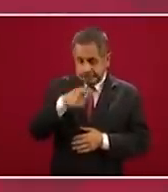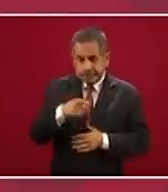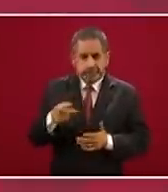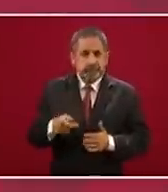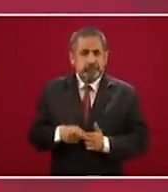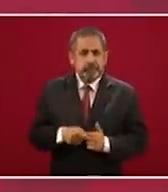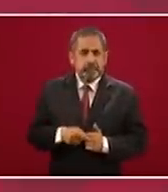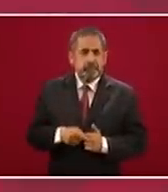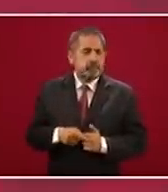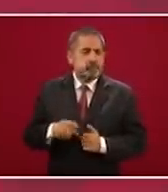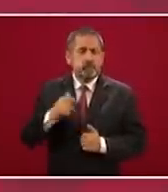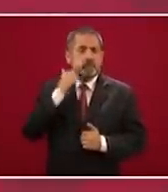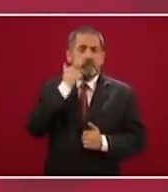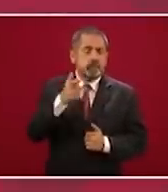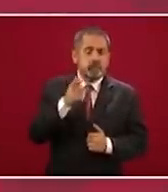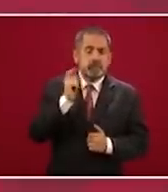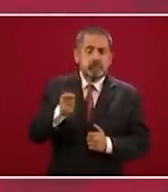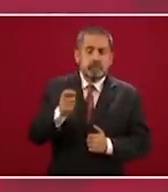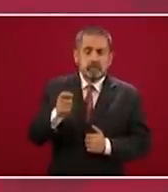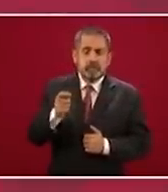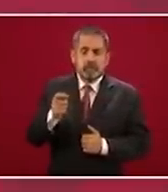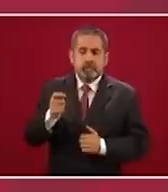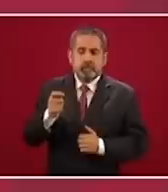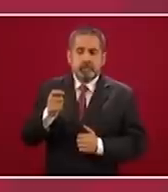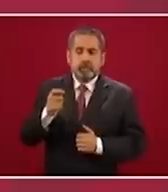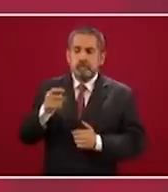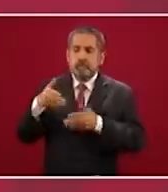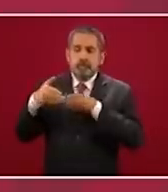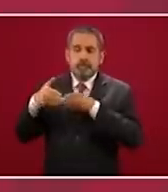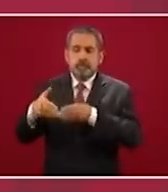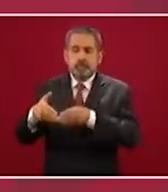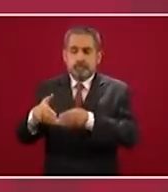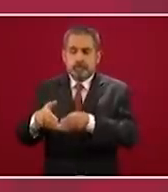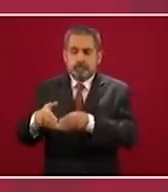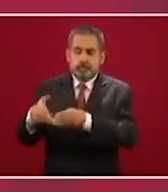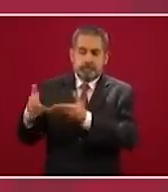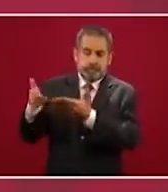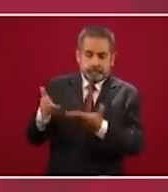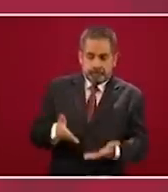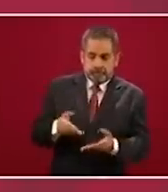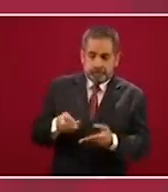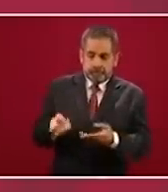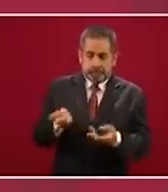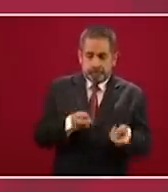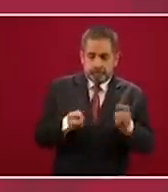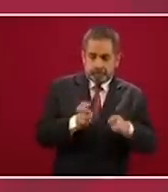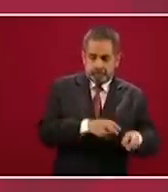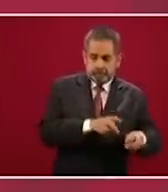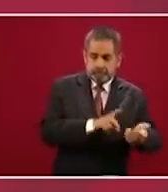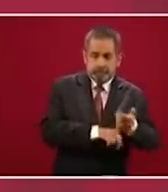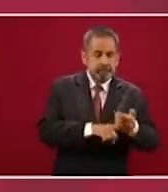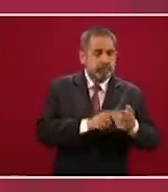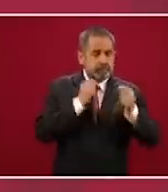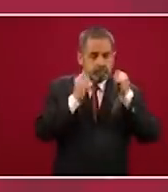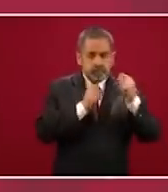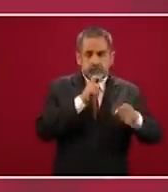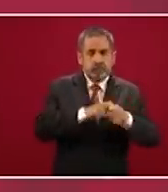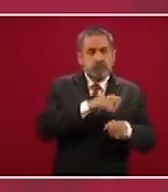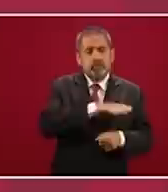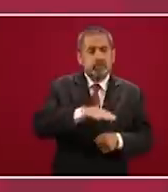ya no querían permitir el desembarco de turistas en